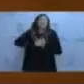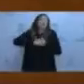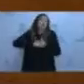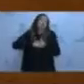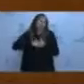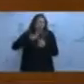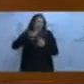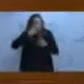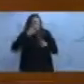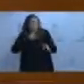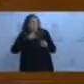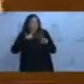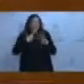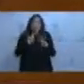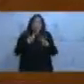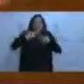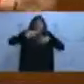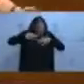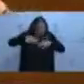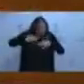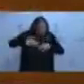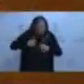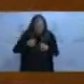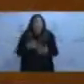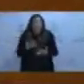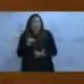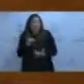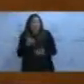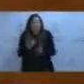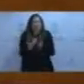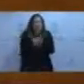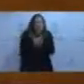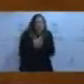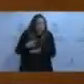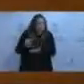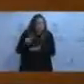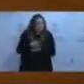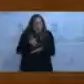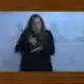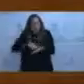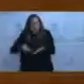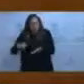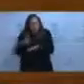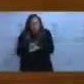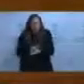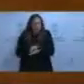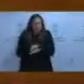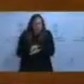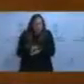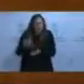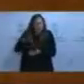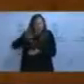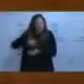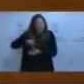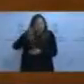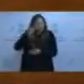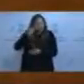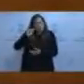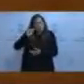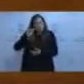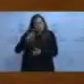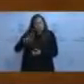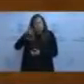leí en el acuerdo, por favor, que ya me lo dijo la semana pasada, en 6 ocasiones. Durante 3 minutos. En 3 minutos me lo repitió 6 ocasiones. Hoy me lo volvió a